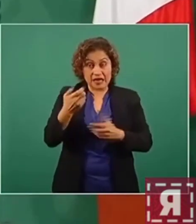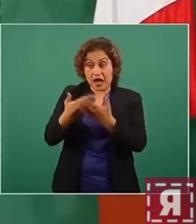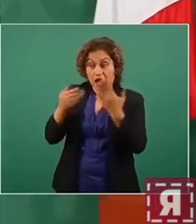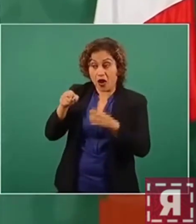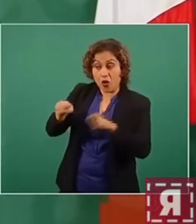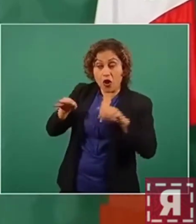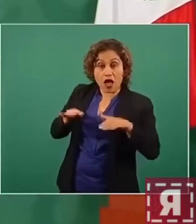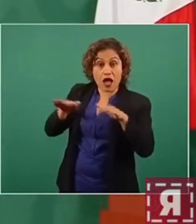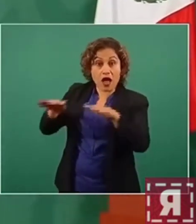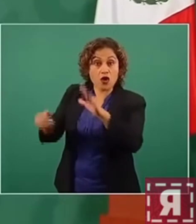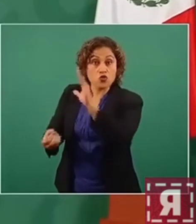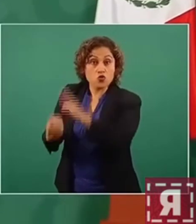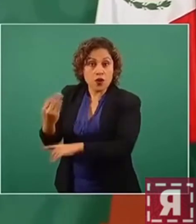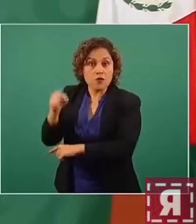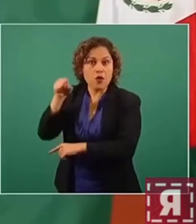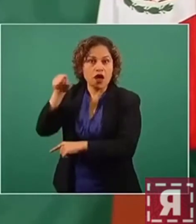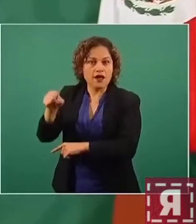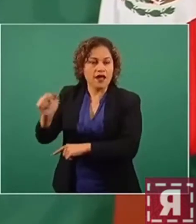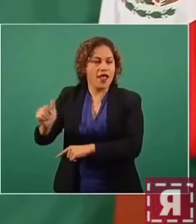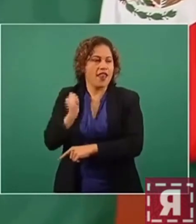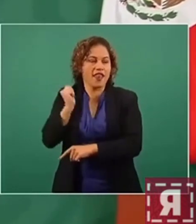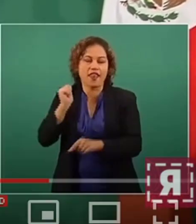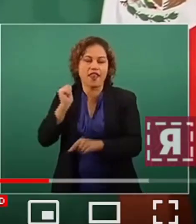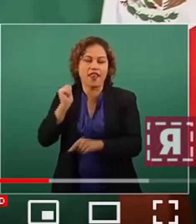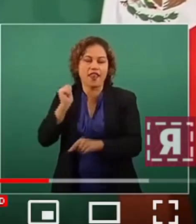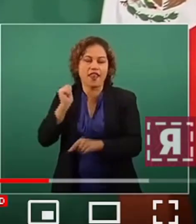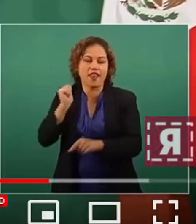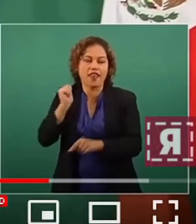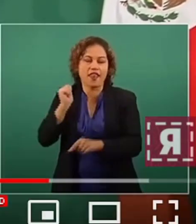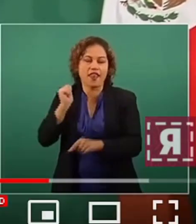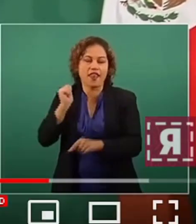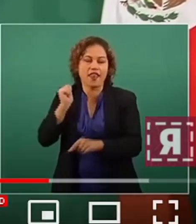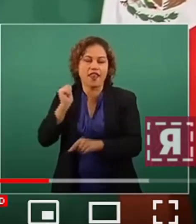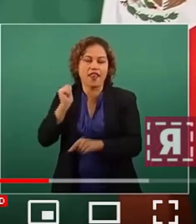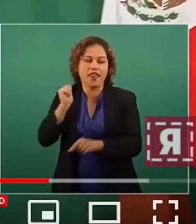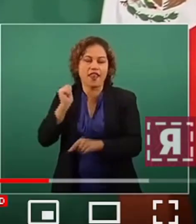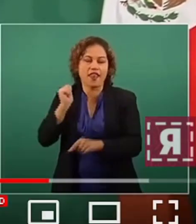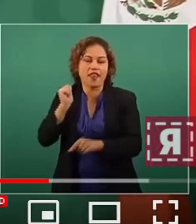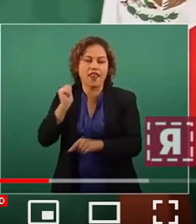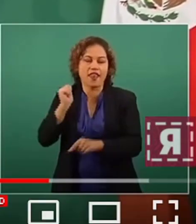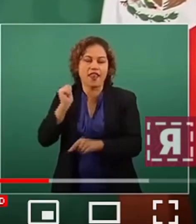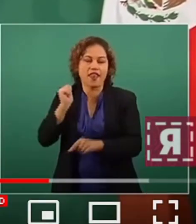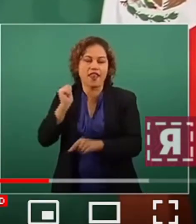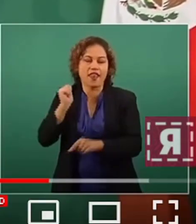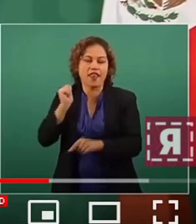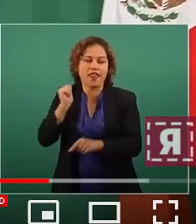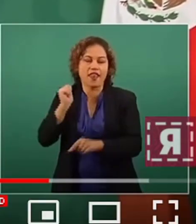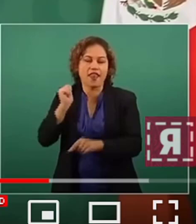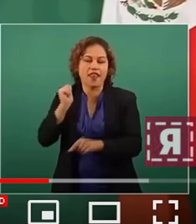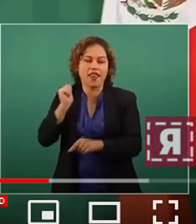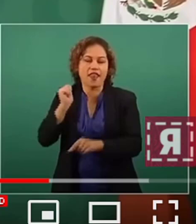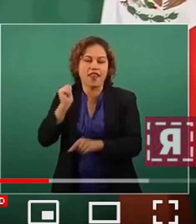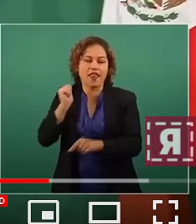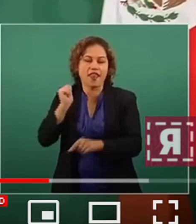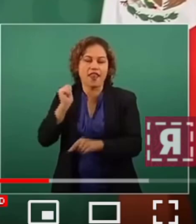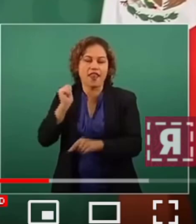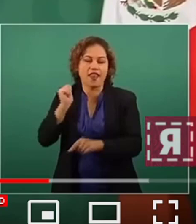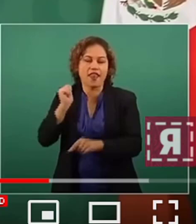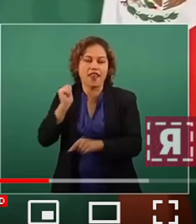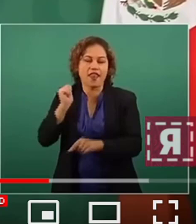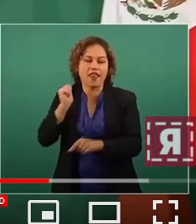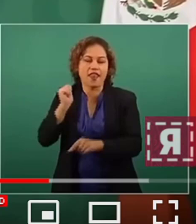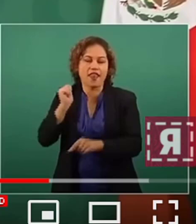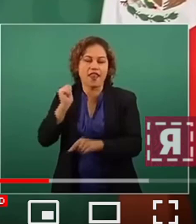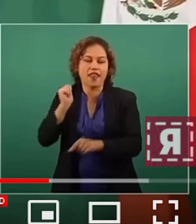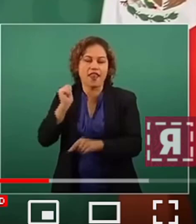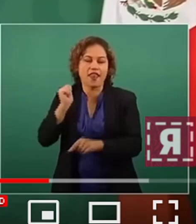Era un gran atraco. ¿Cómo? ¿Alguien sabe esto? Que me lo pueda explicar bien por comentarios. Pensar que yo esto de